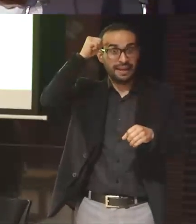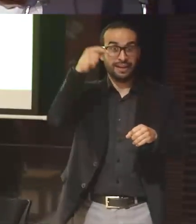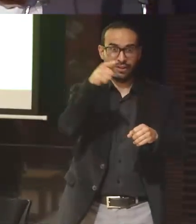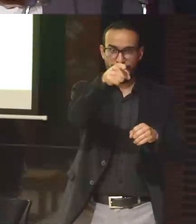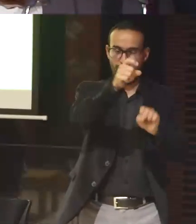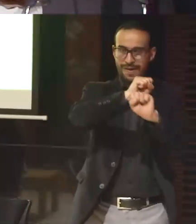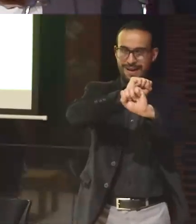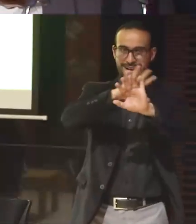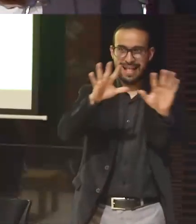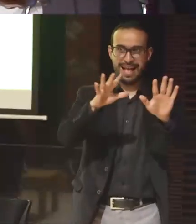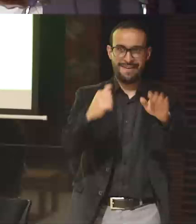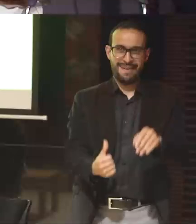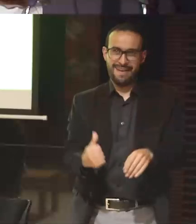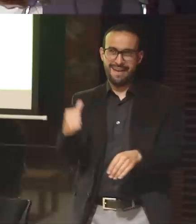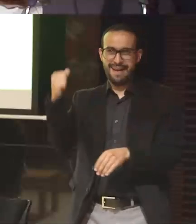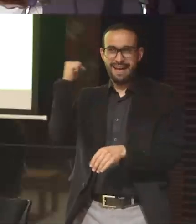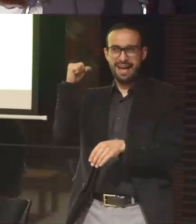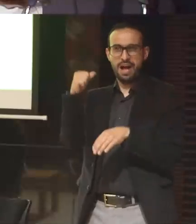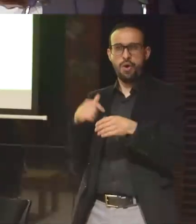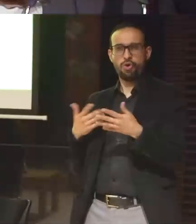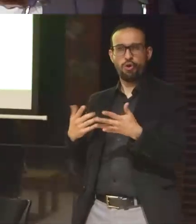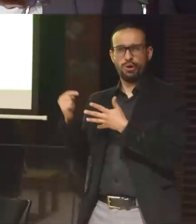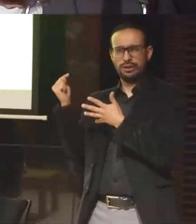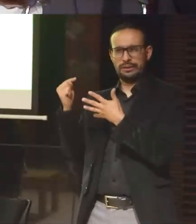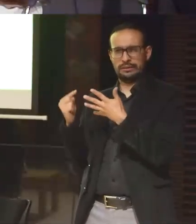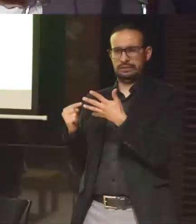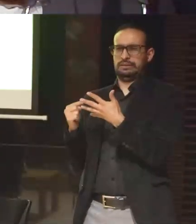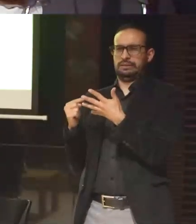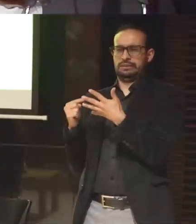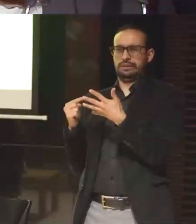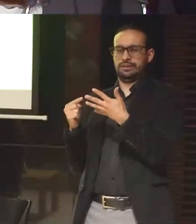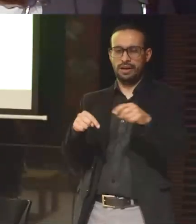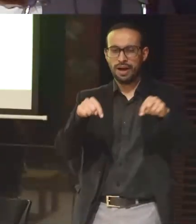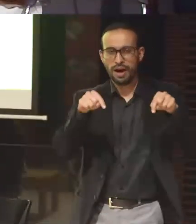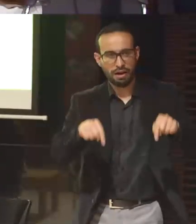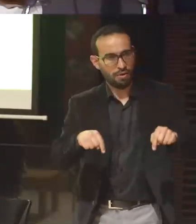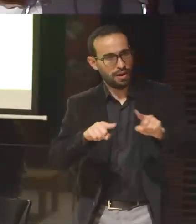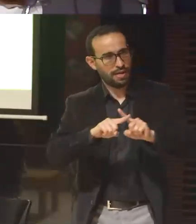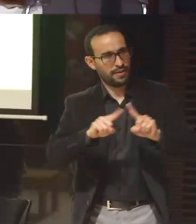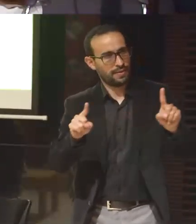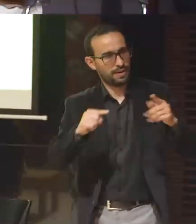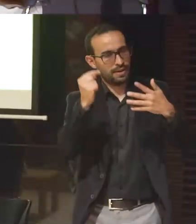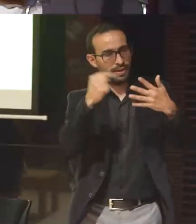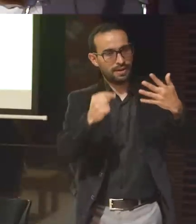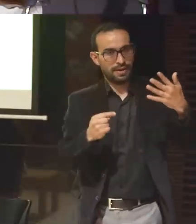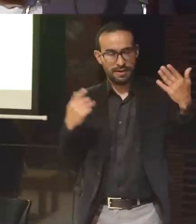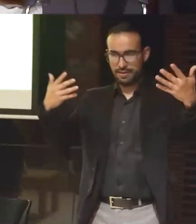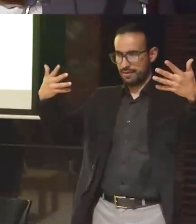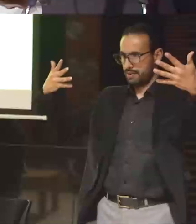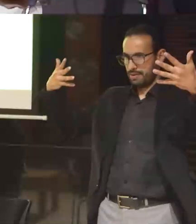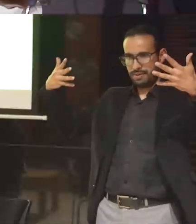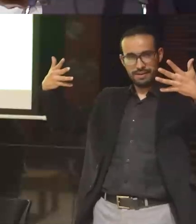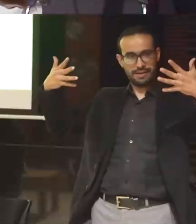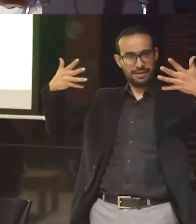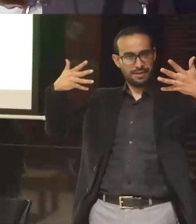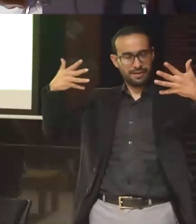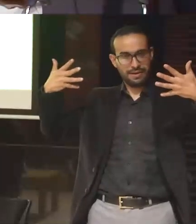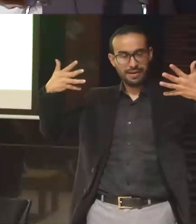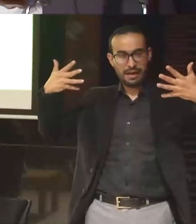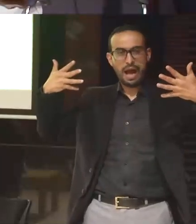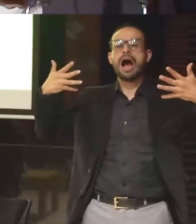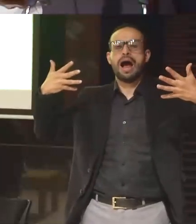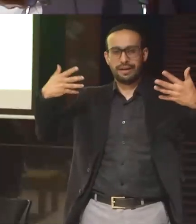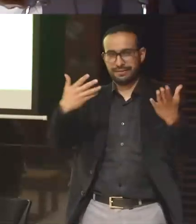algo que marcaron un hito, y en estos casos pues funciona mucho los que no eran tan positivos versus las cosas positivas que traen los